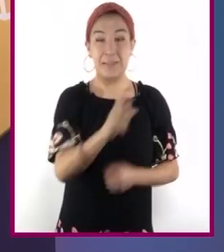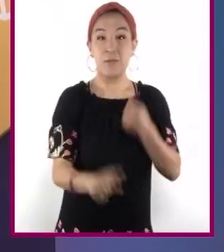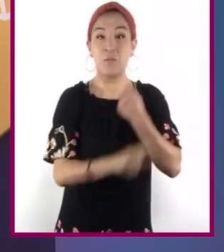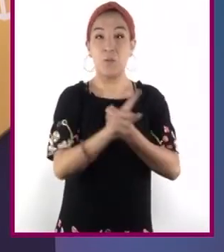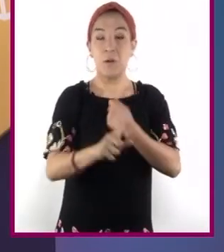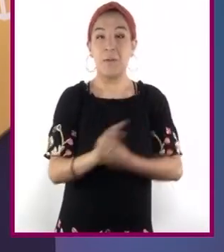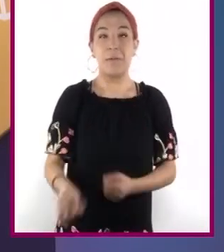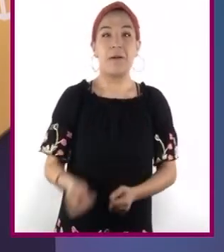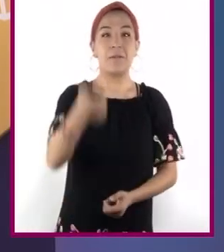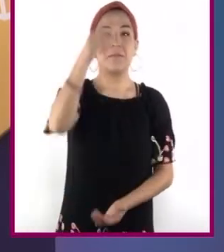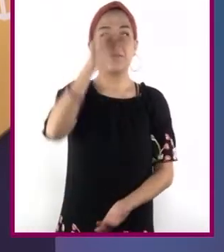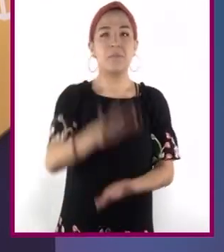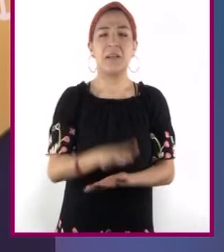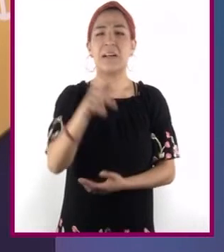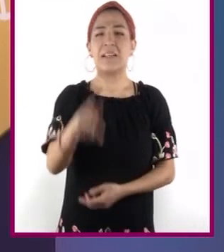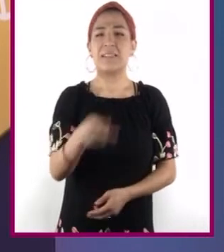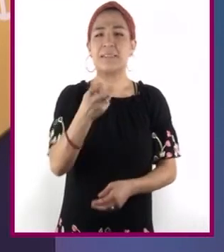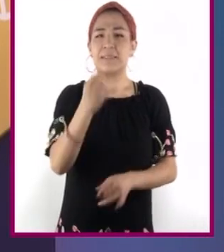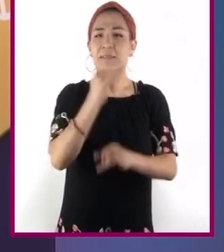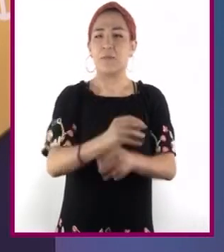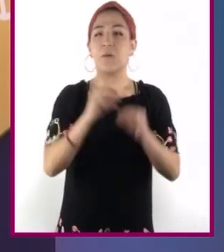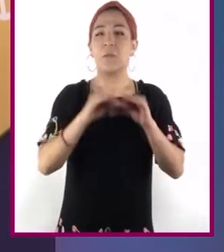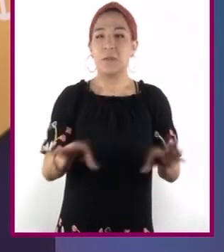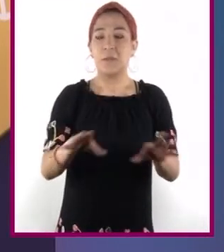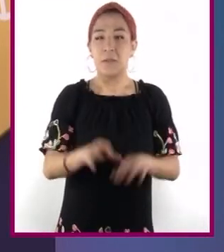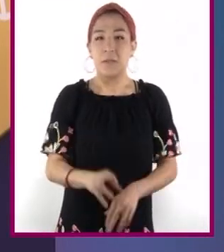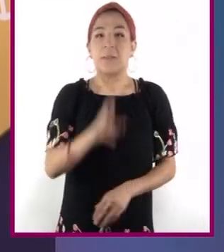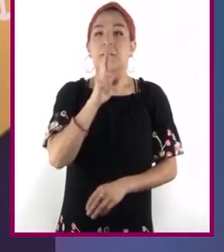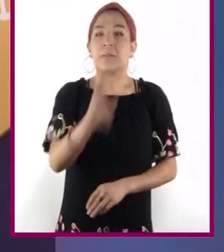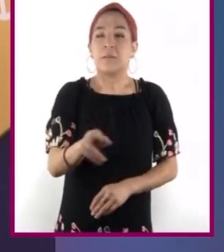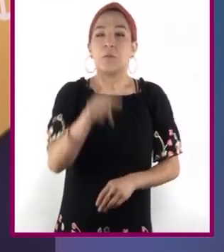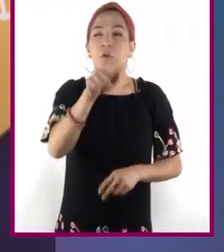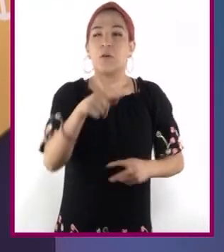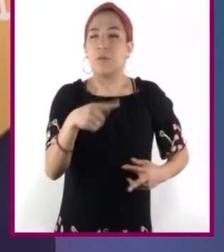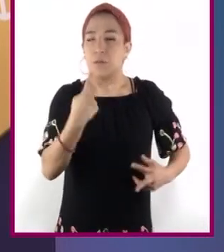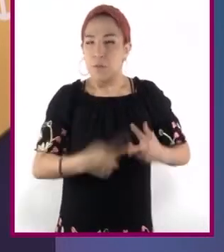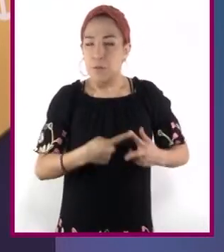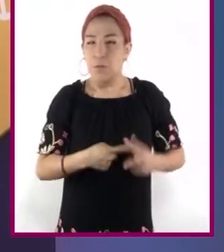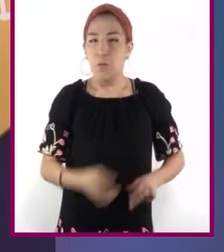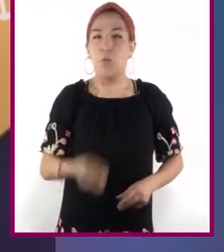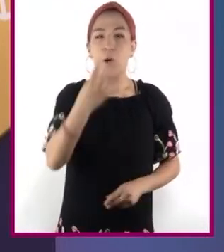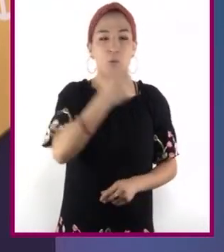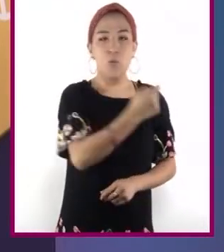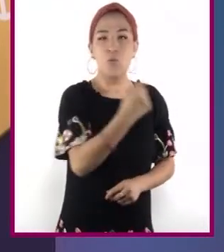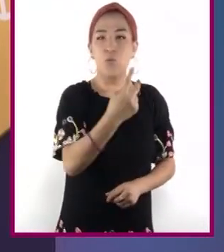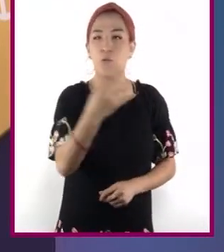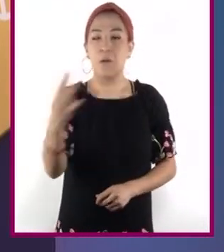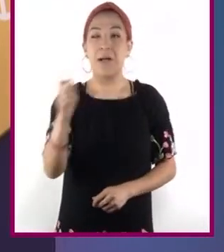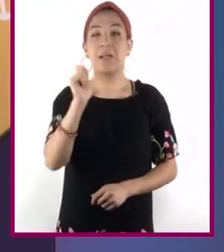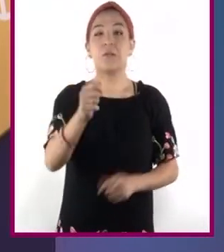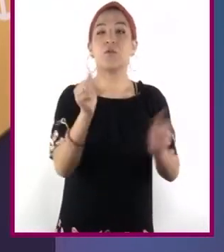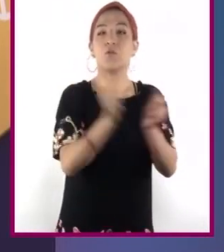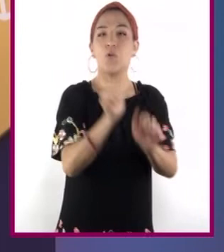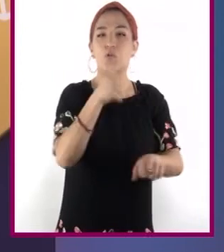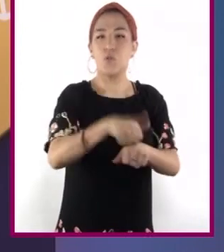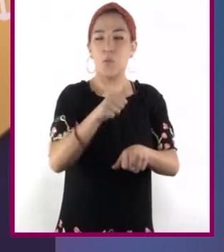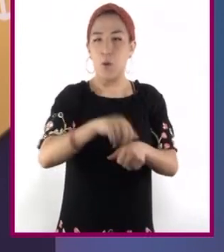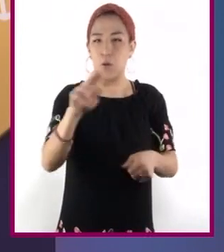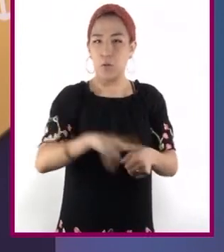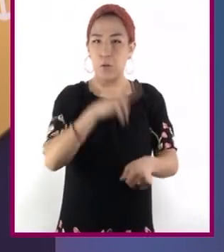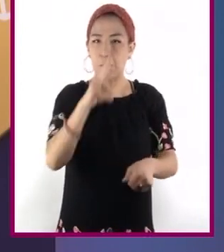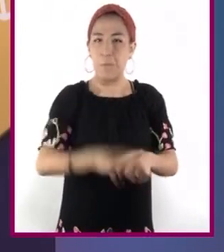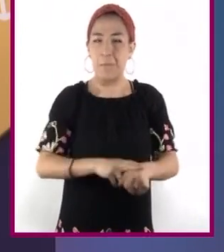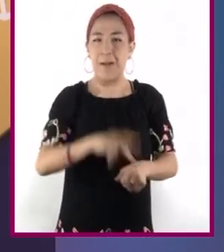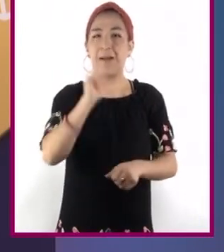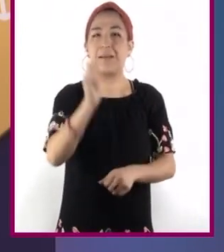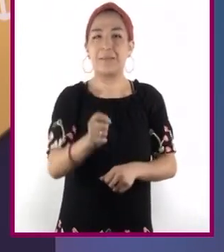los volados, los datos resultaron de un conteo y se expresaron con números naturales, es